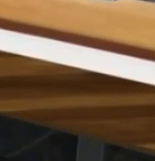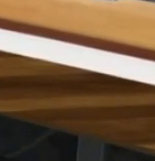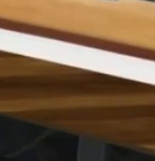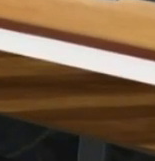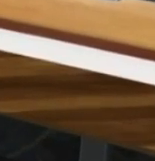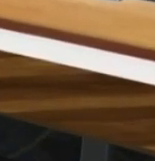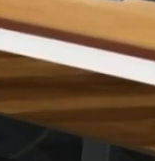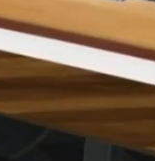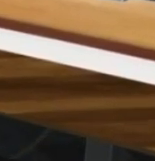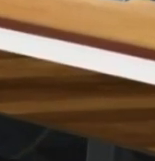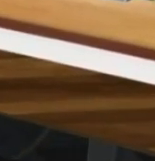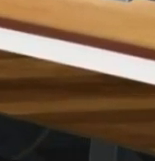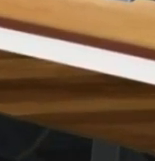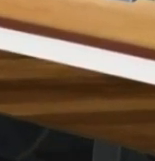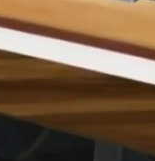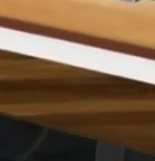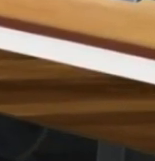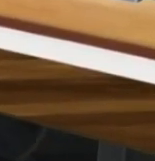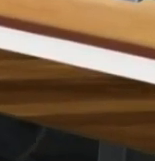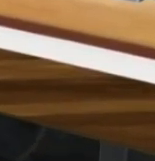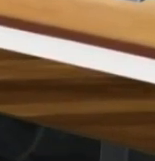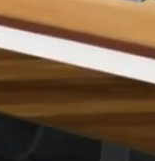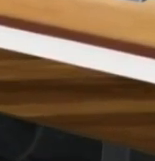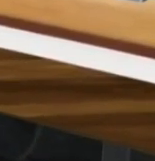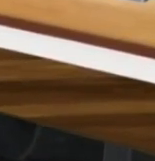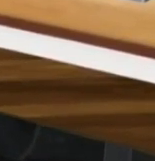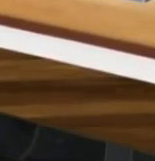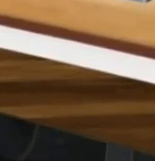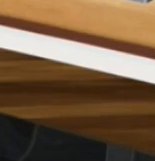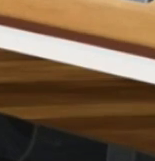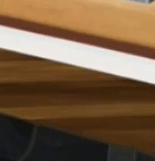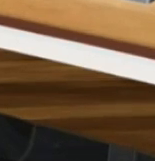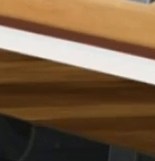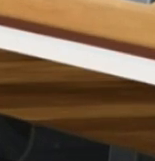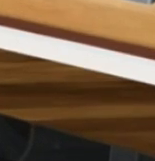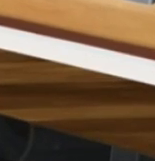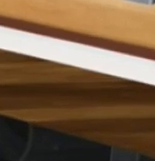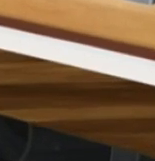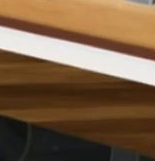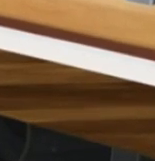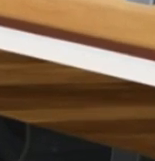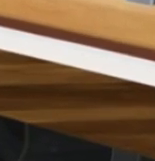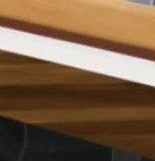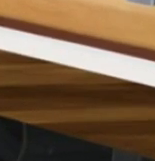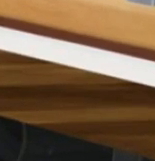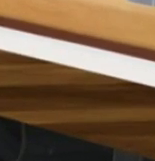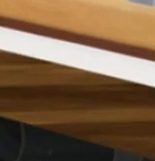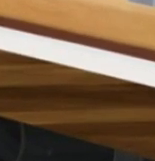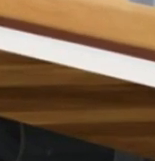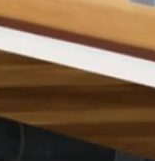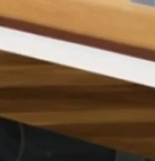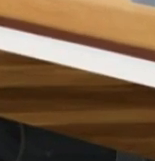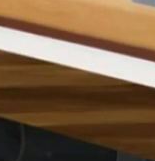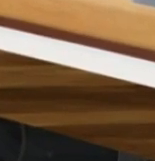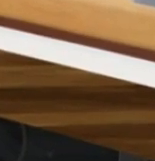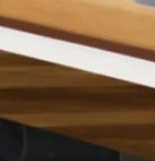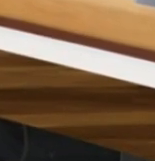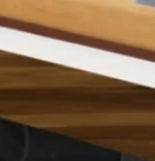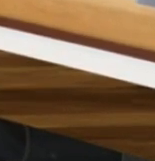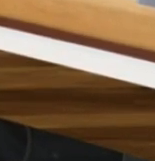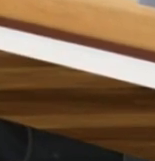solo a nivel trilateral, sino también estaremos hablando de temas bilaterales, los retos, avances y sobre